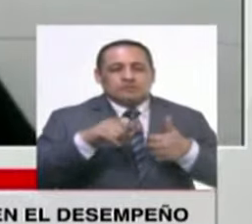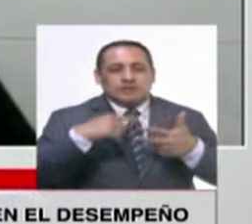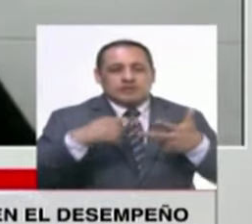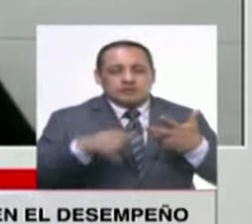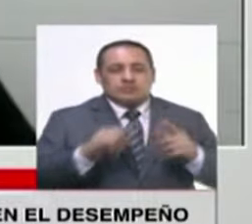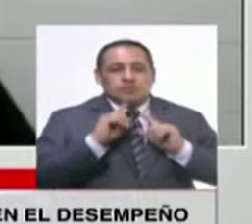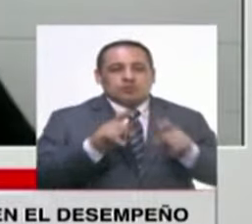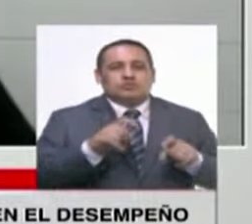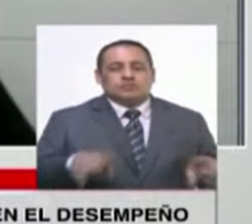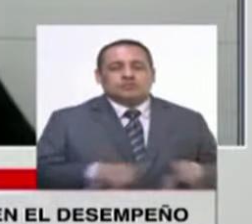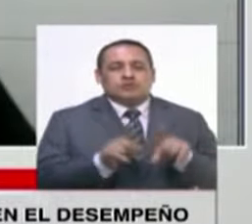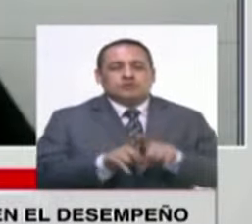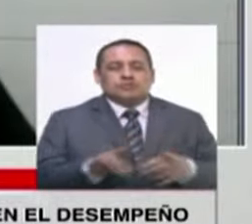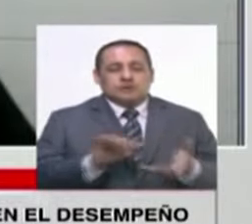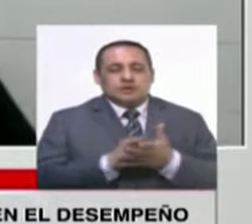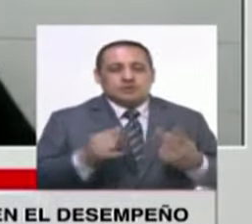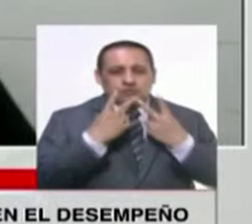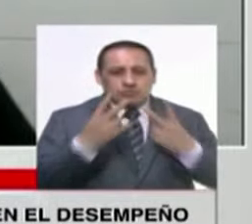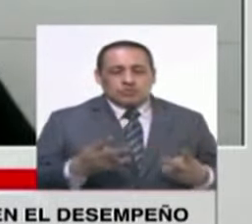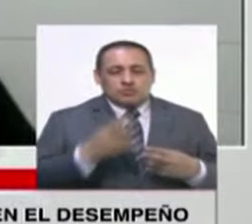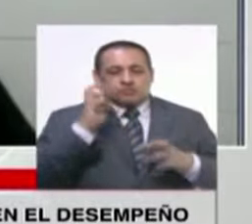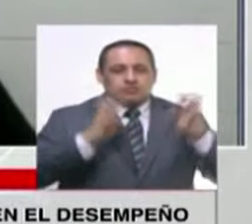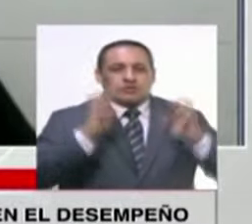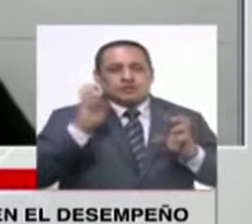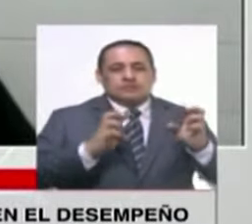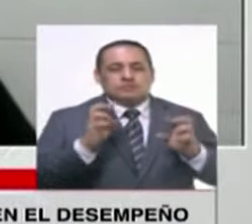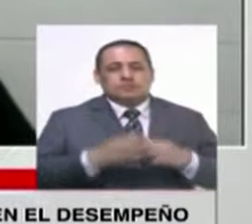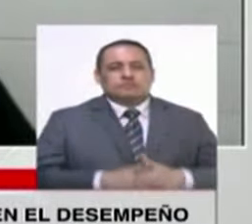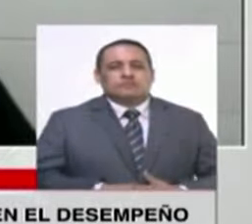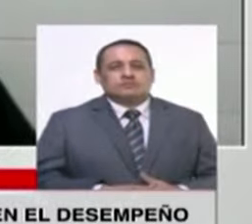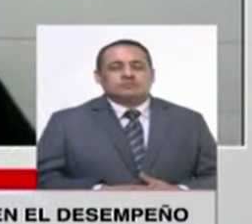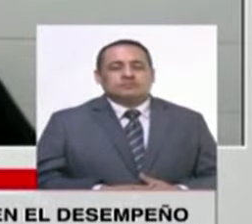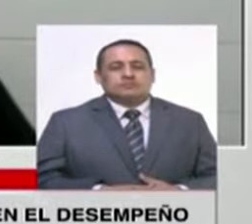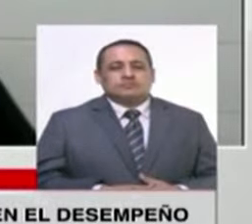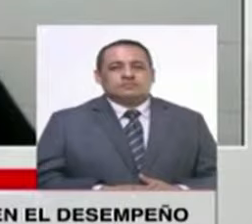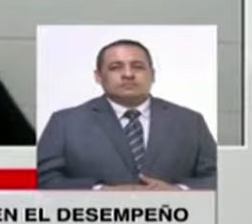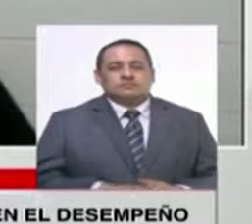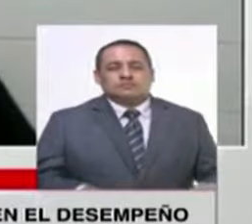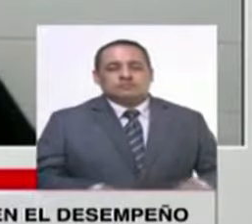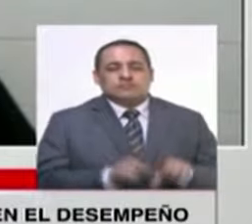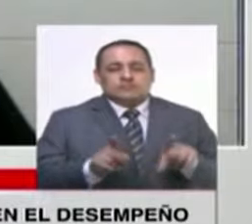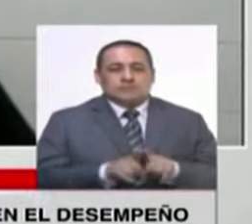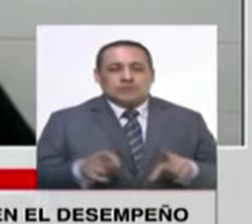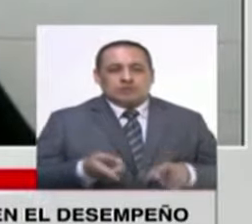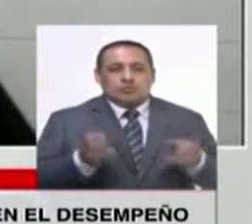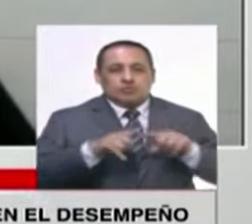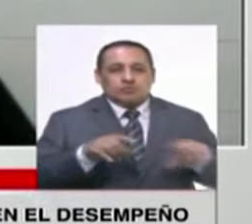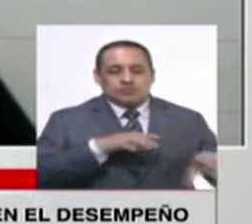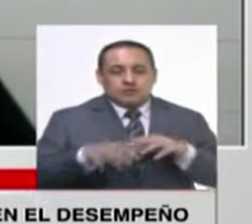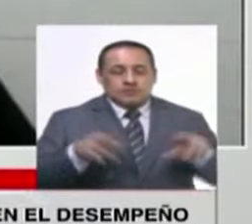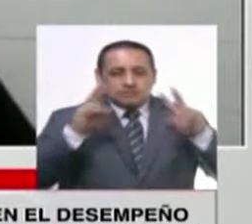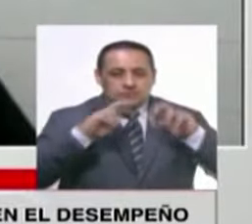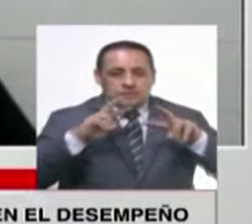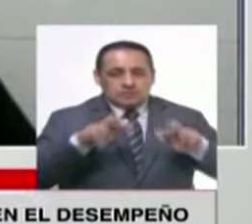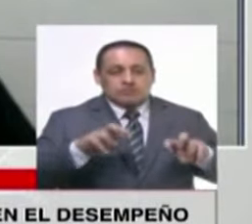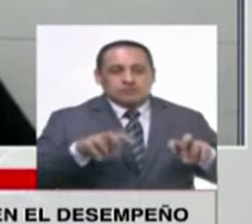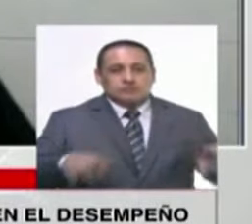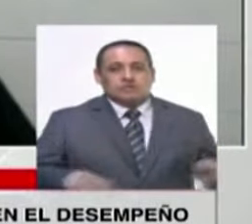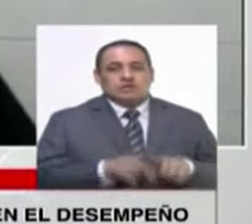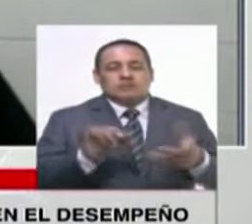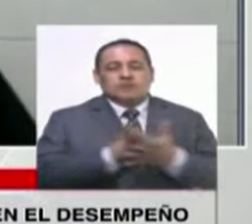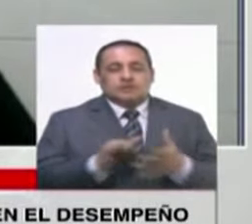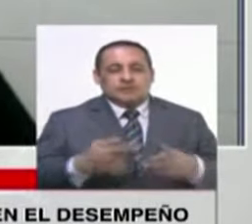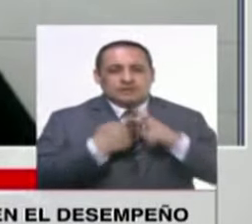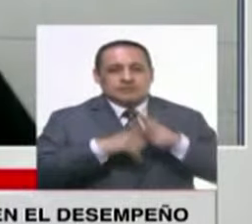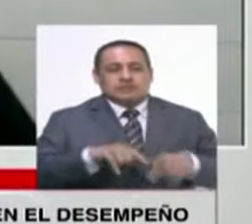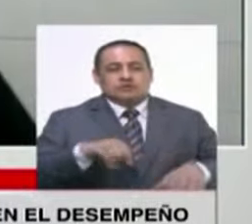preguntas, pero sin embargo me voy con la duda, porque cuando uno hace la investigación, desde el